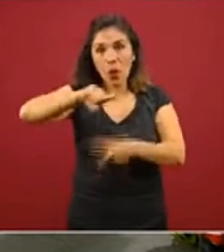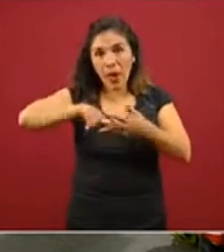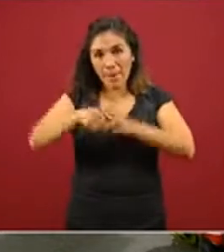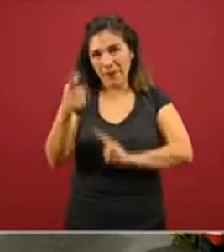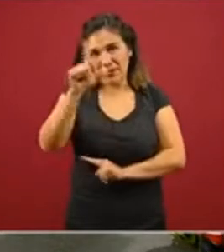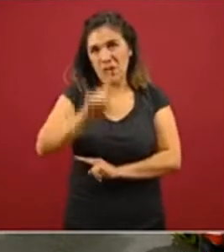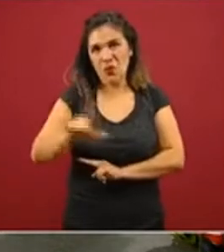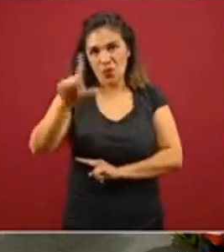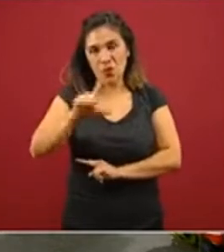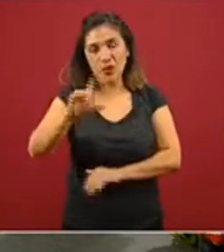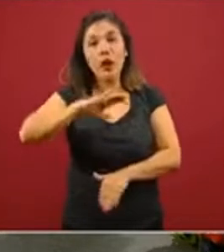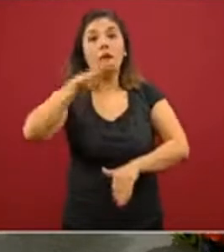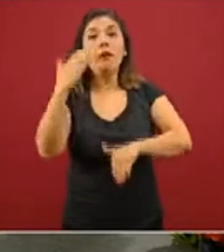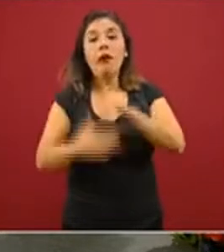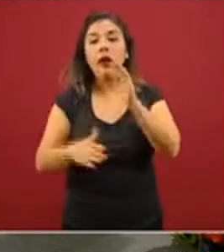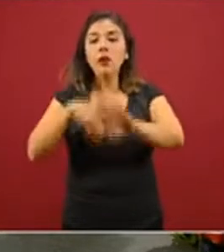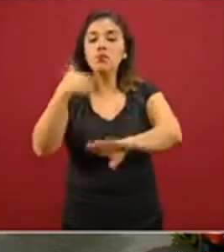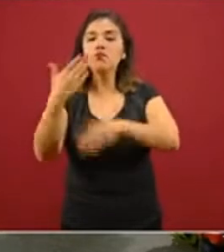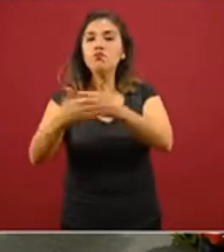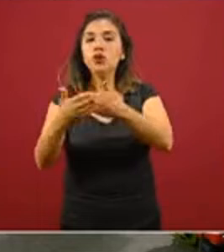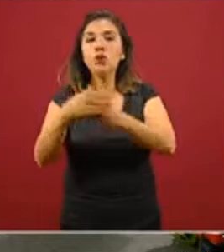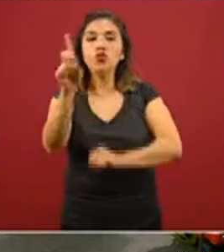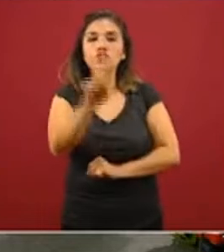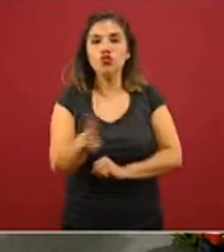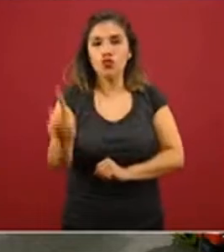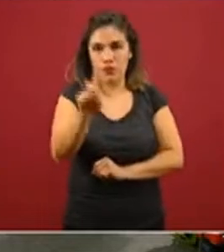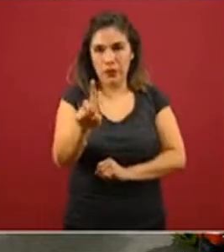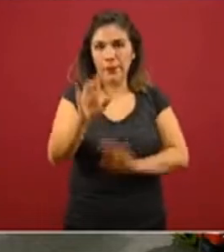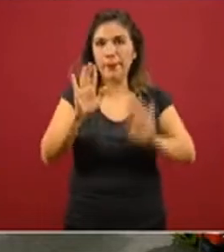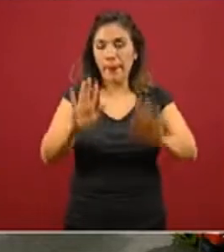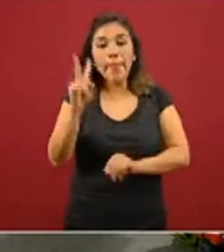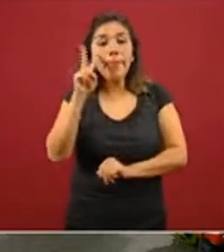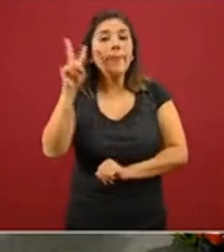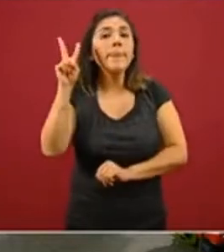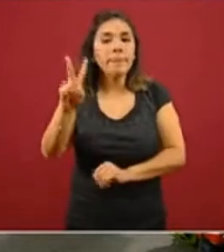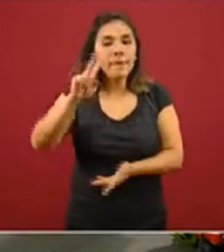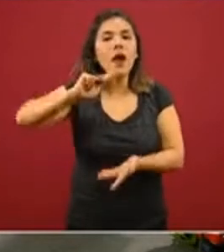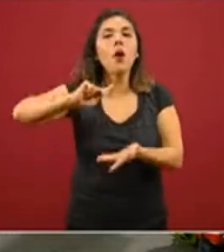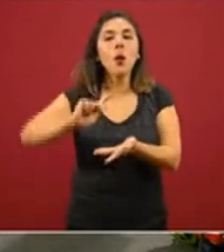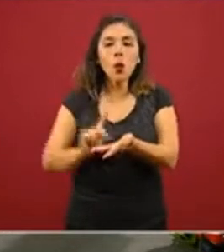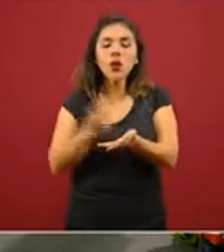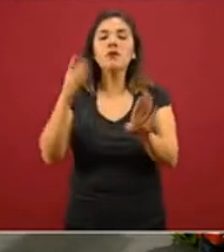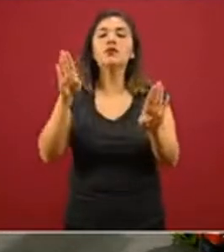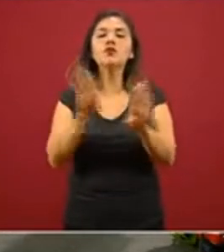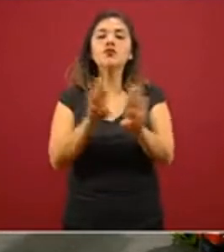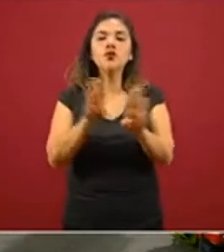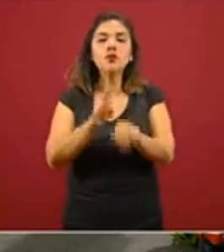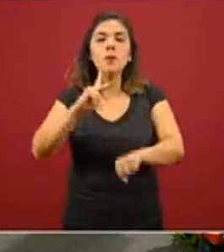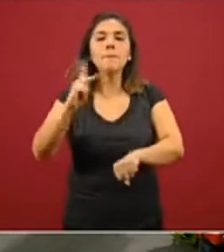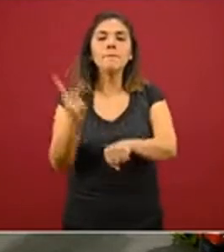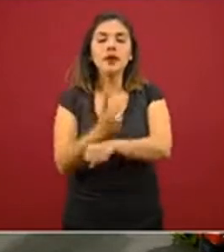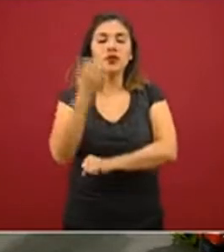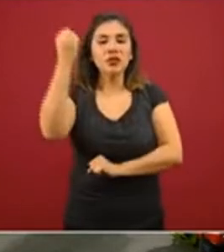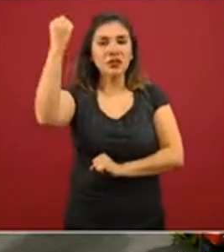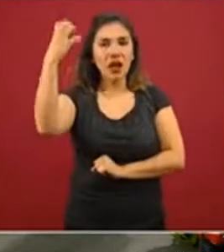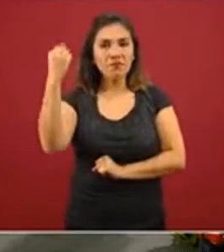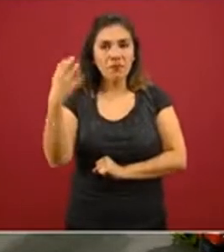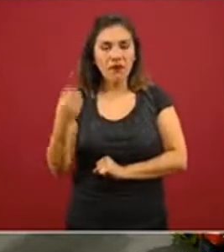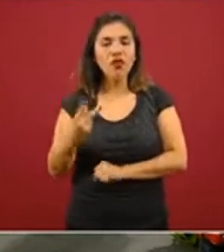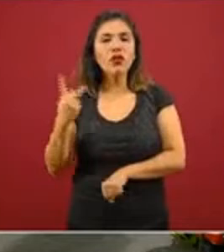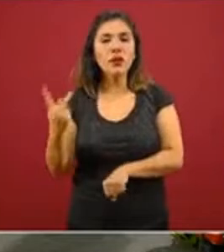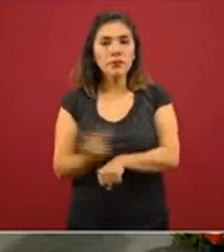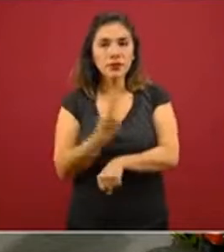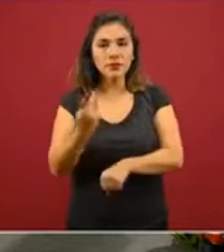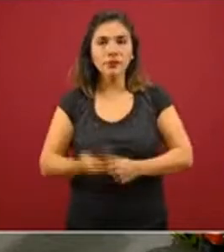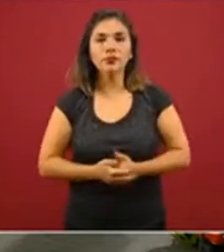lunes y termina el próximo domingo. Veamos nuevamente, repasando cómo quedó definido este semáforo. La siguiente,